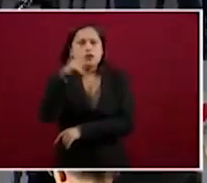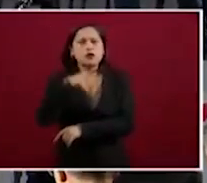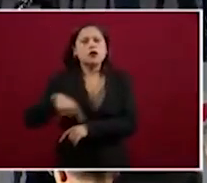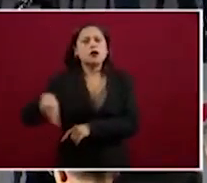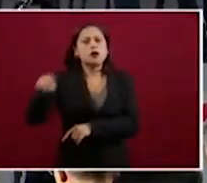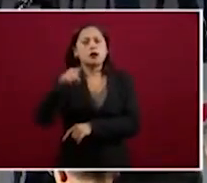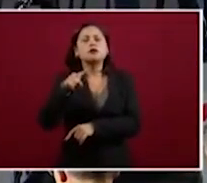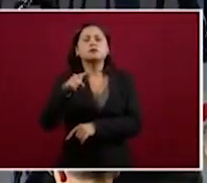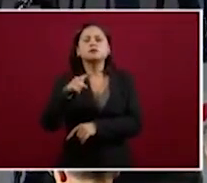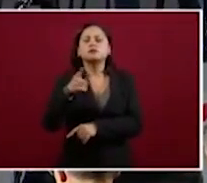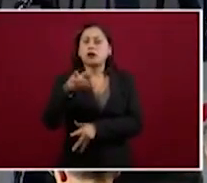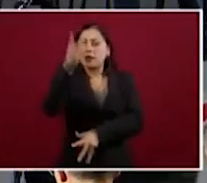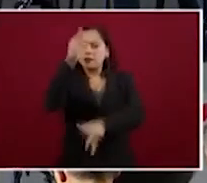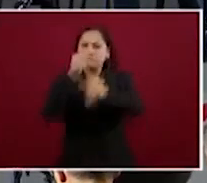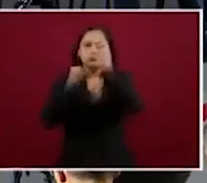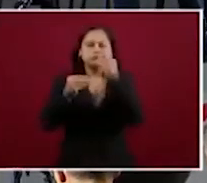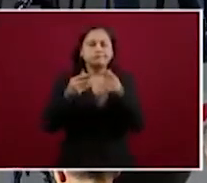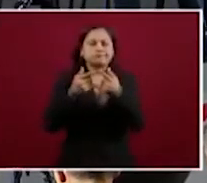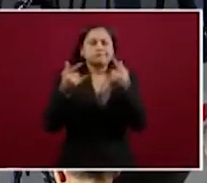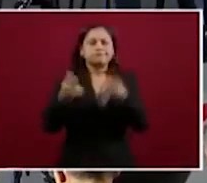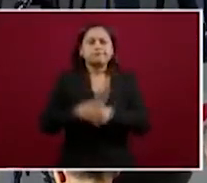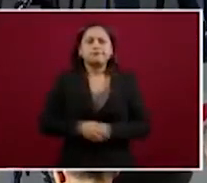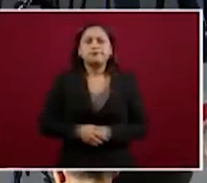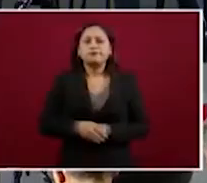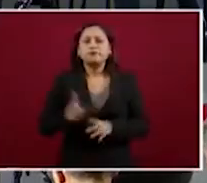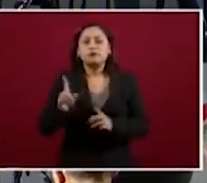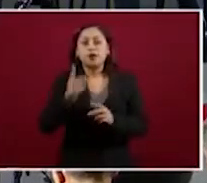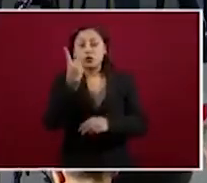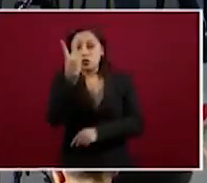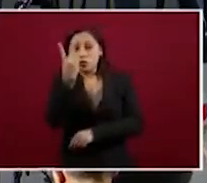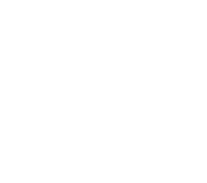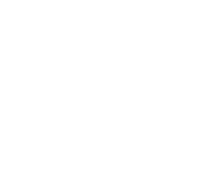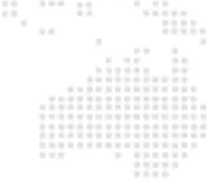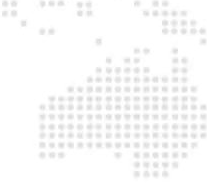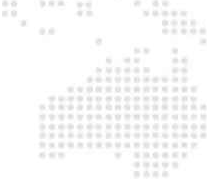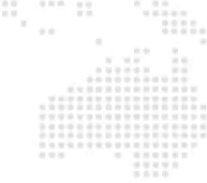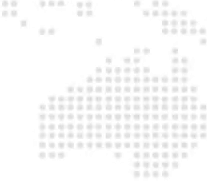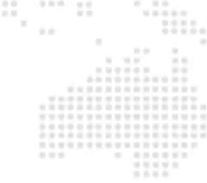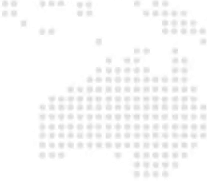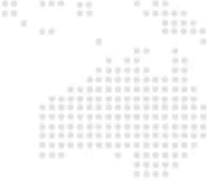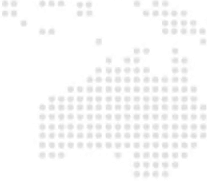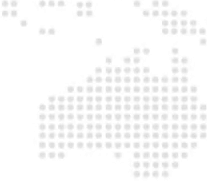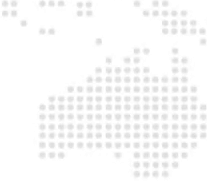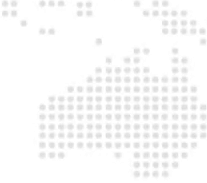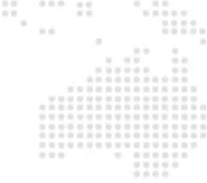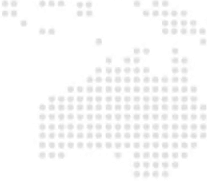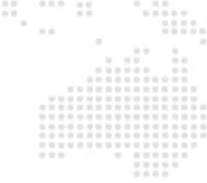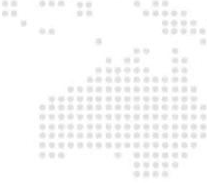didáctico. Hay dos ejes narrativos: los caballos y los trenes.